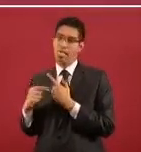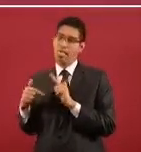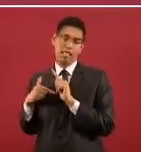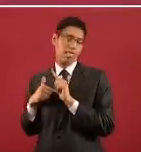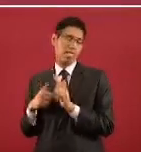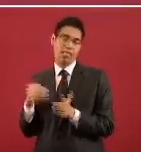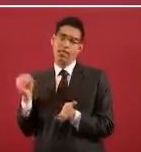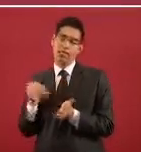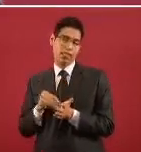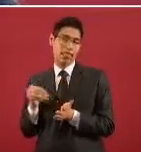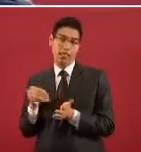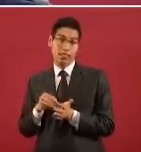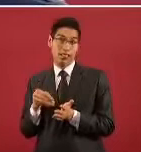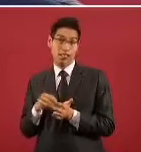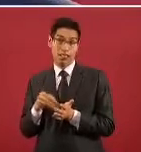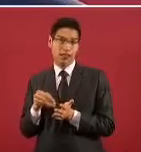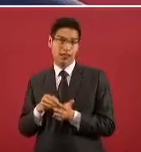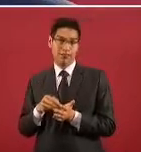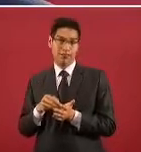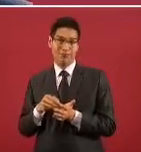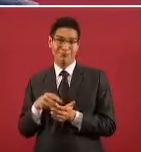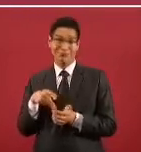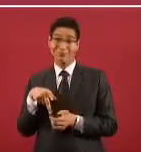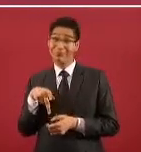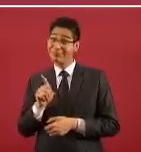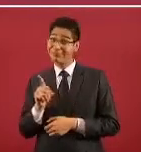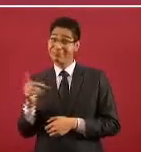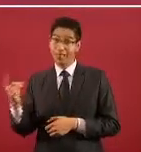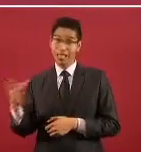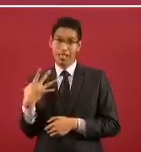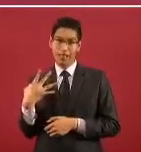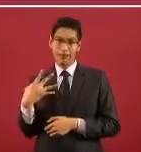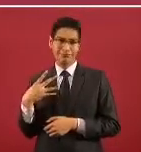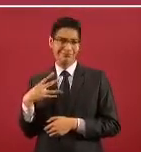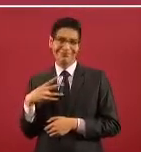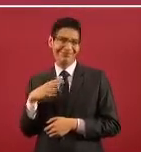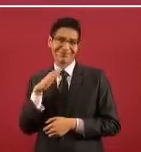van a lograr. Y además, en mi caso,